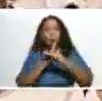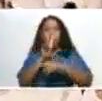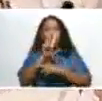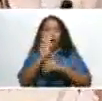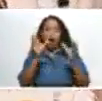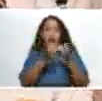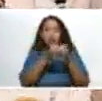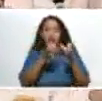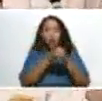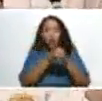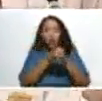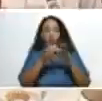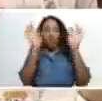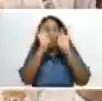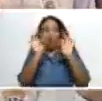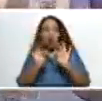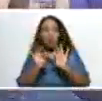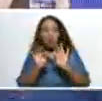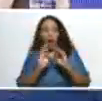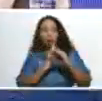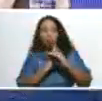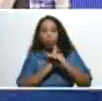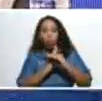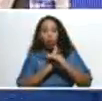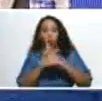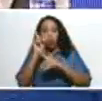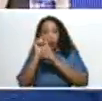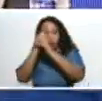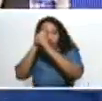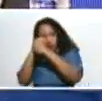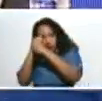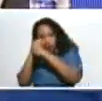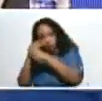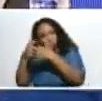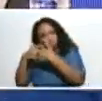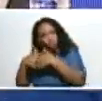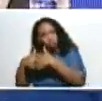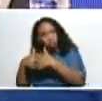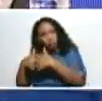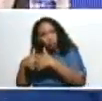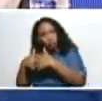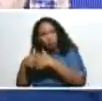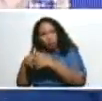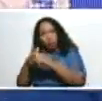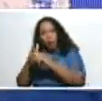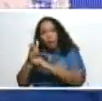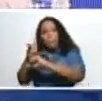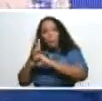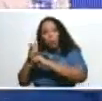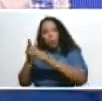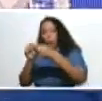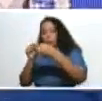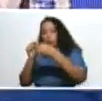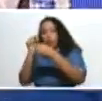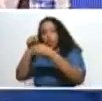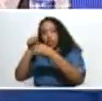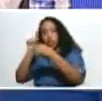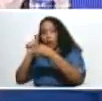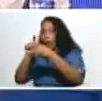equipos de manera remota. Uno que podíamos analizar las balas, los proyectiles, y de